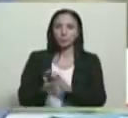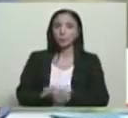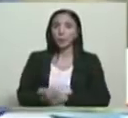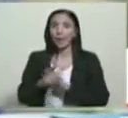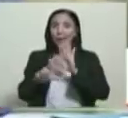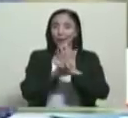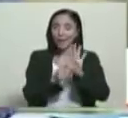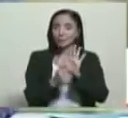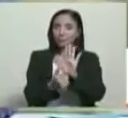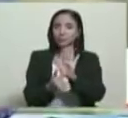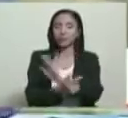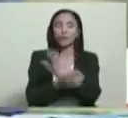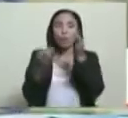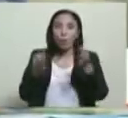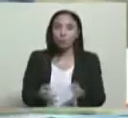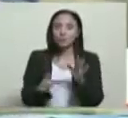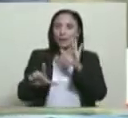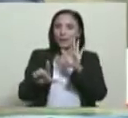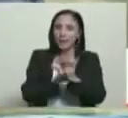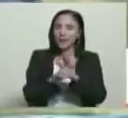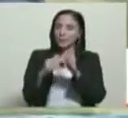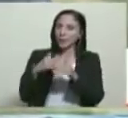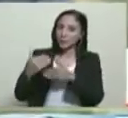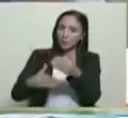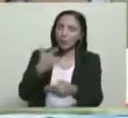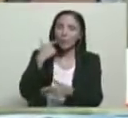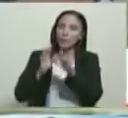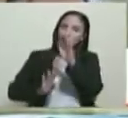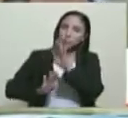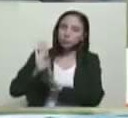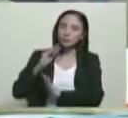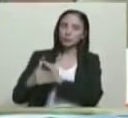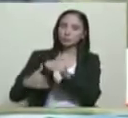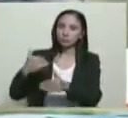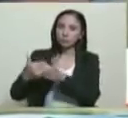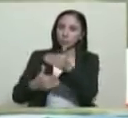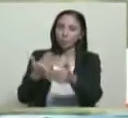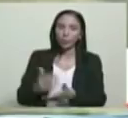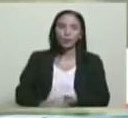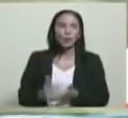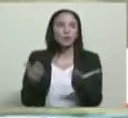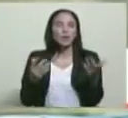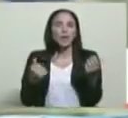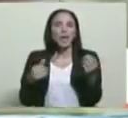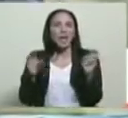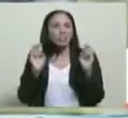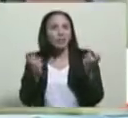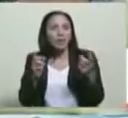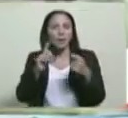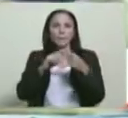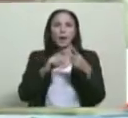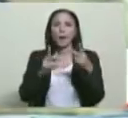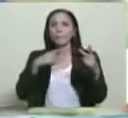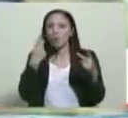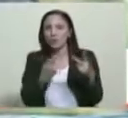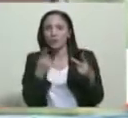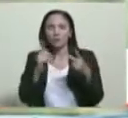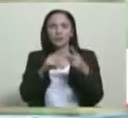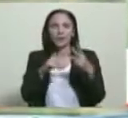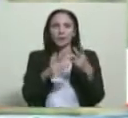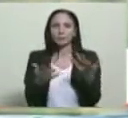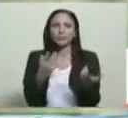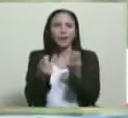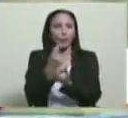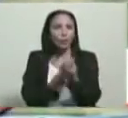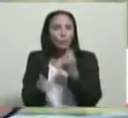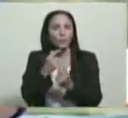ley dé el marco jurídico necesario para seguir fortaleciendo todos los esquemas institucionales, todas las políticas públicas, el esquema financiero